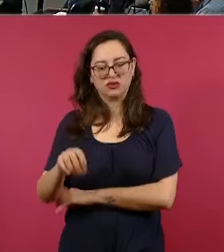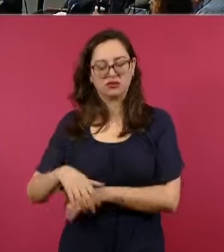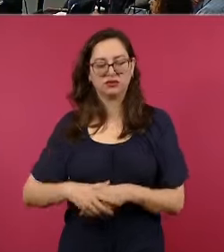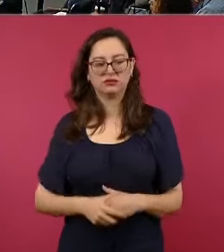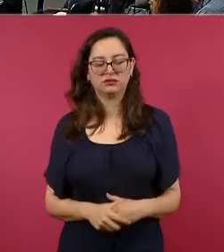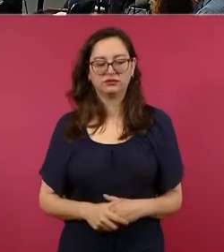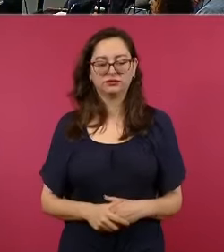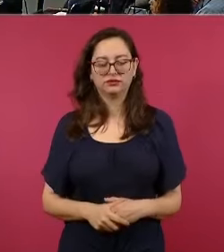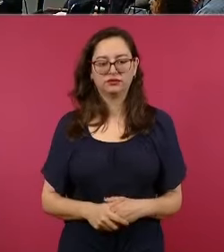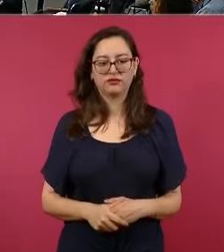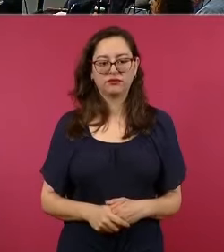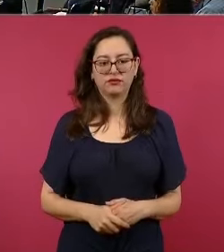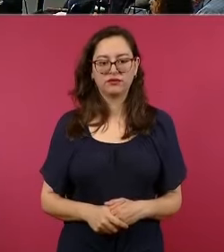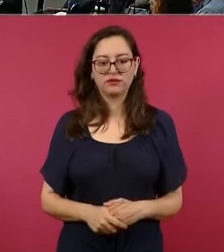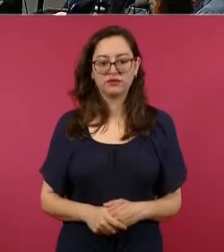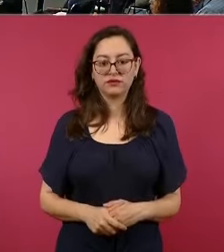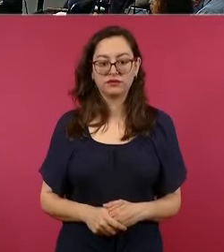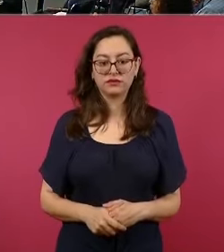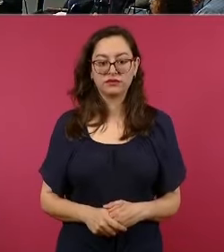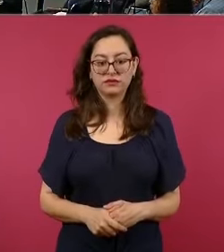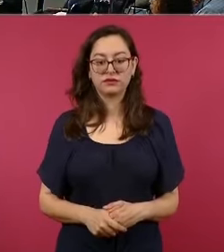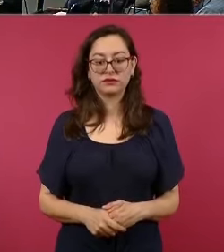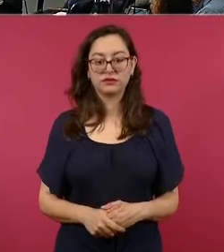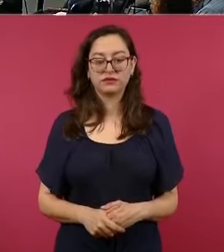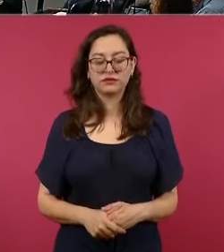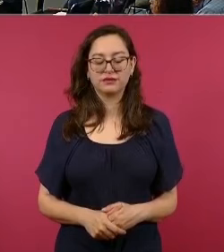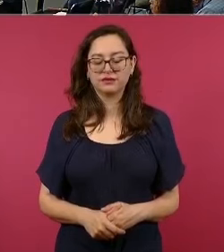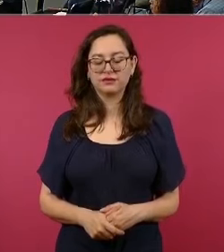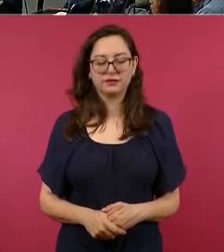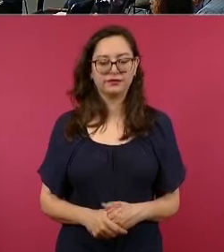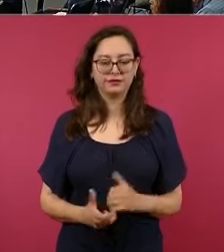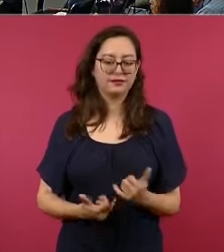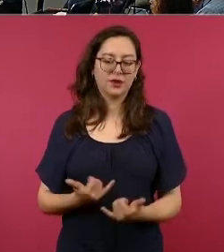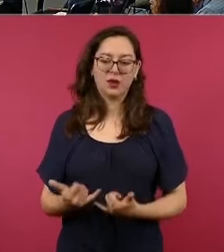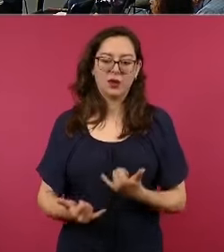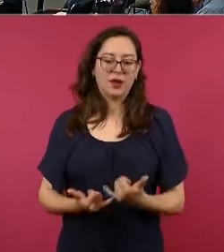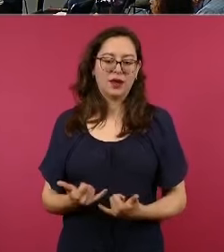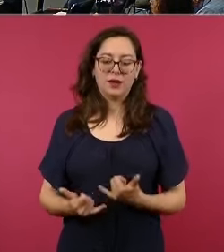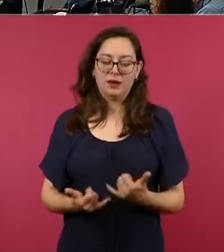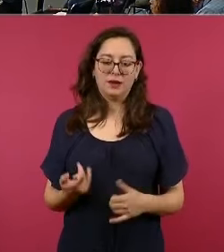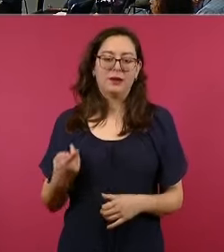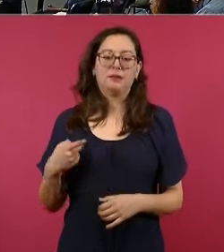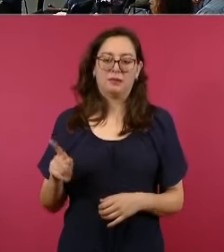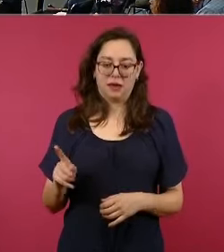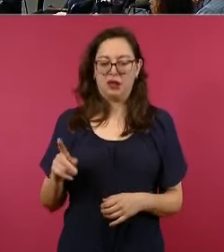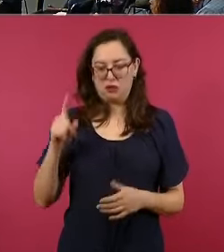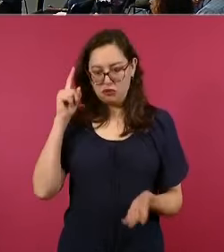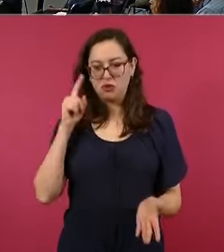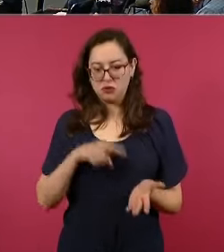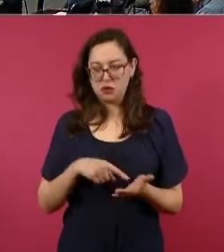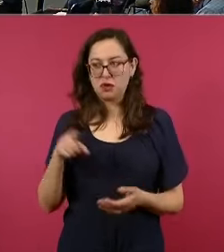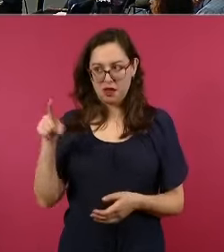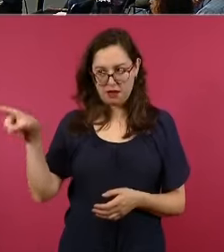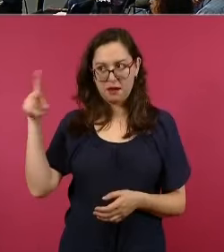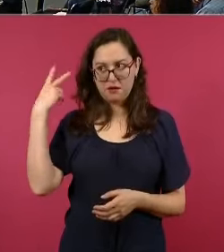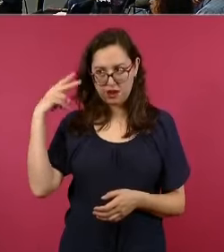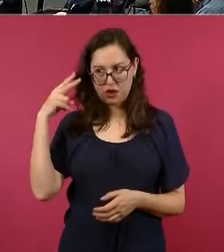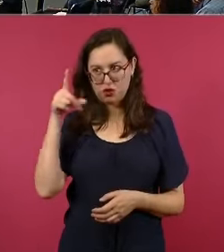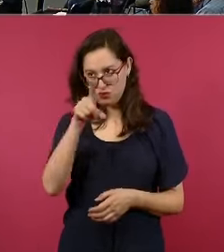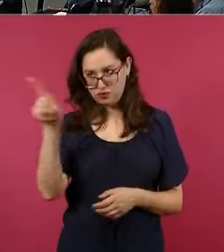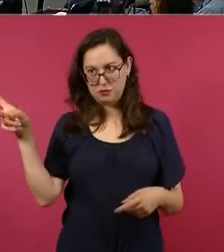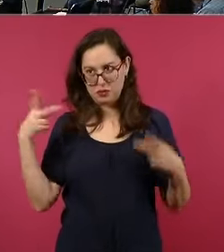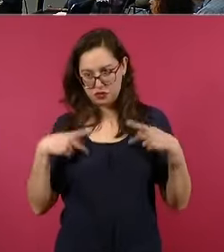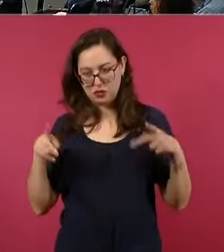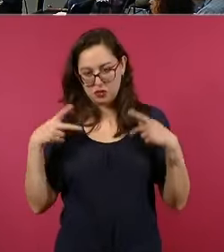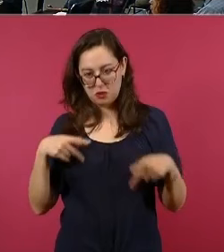este no pero este mis paisanos Yo creo que si le van a llamar